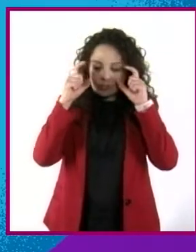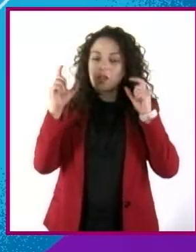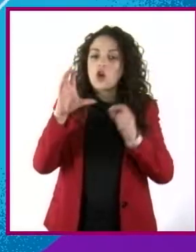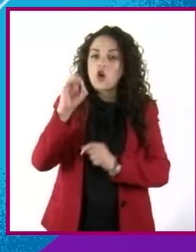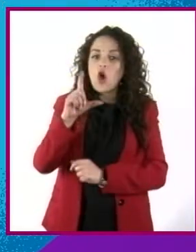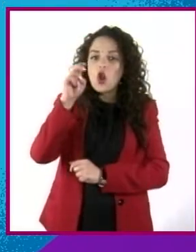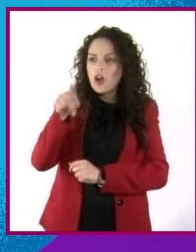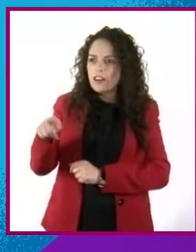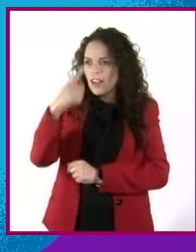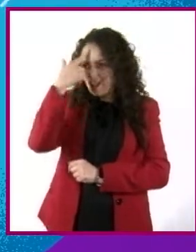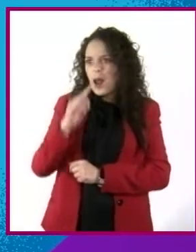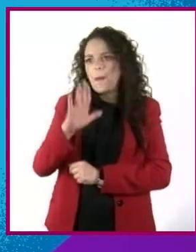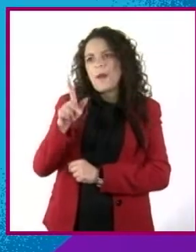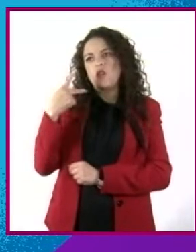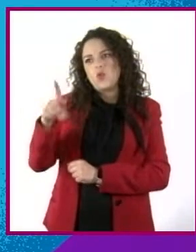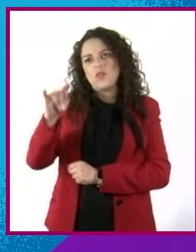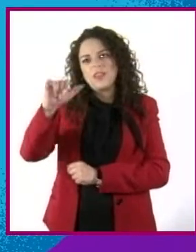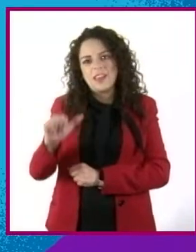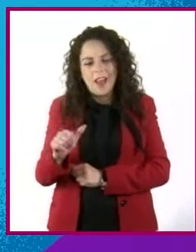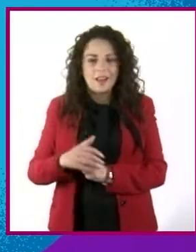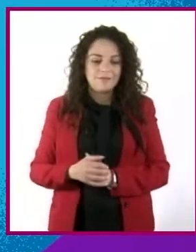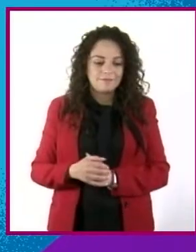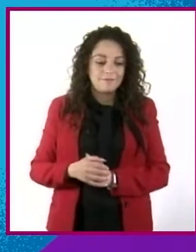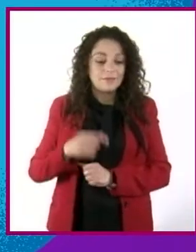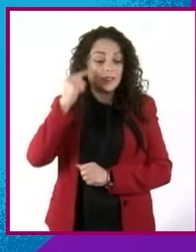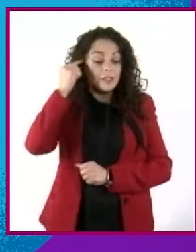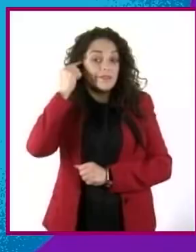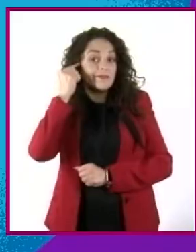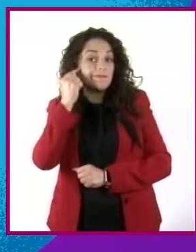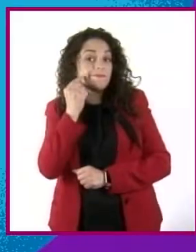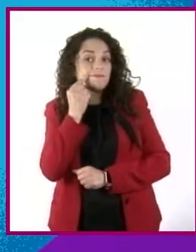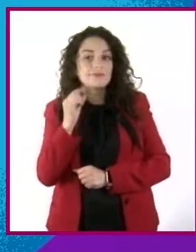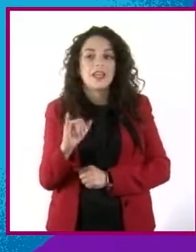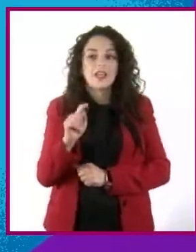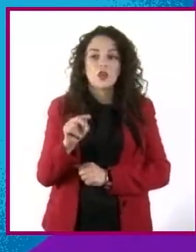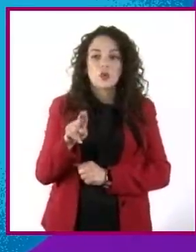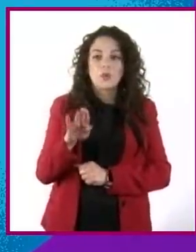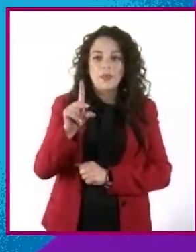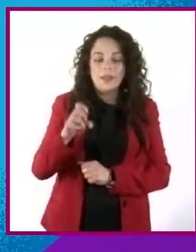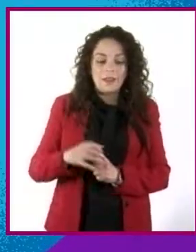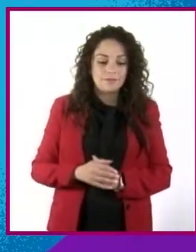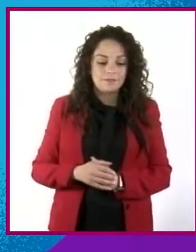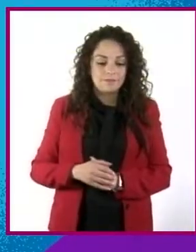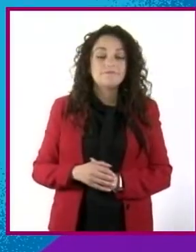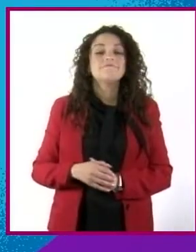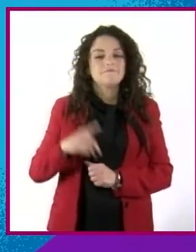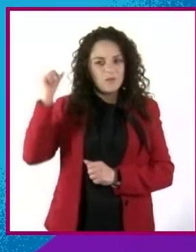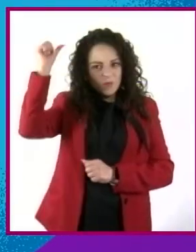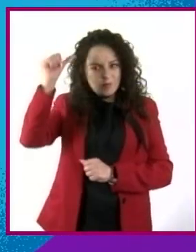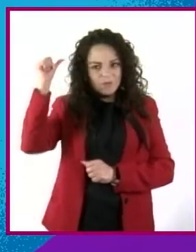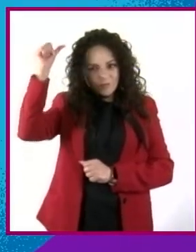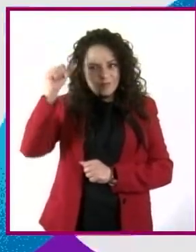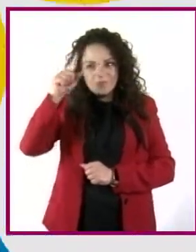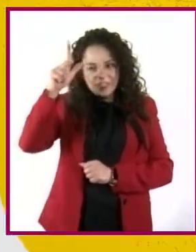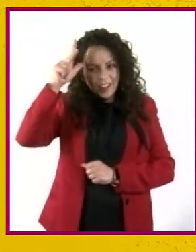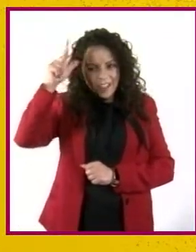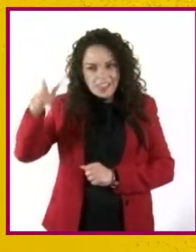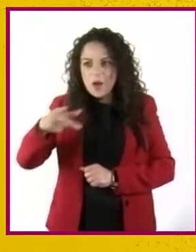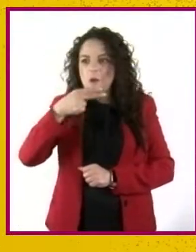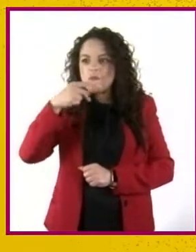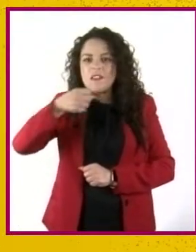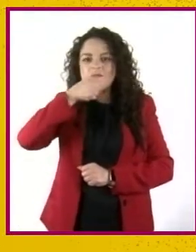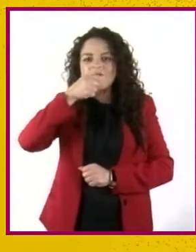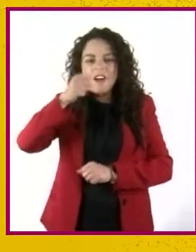Carmela. Iturbide el de las patillas y el cuello hasta las orejas. El cura Hidalgo es este viejito calvo. Francamente,